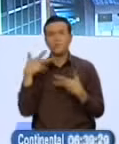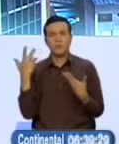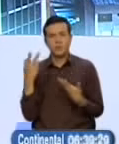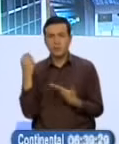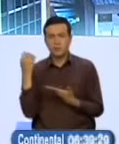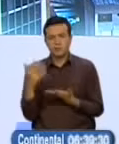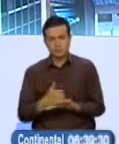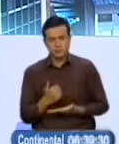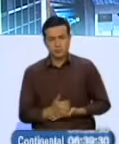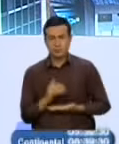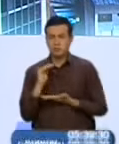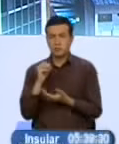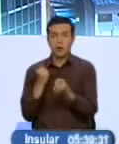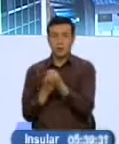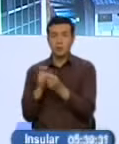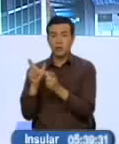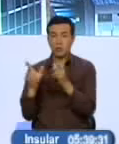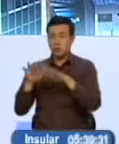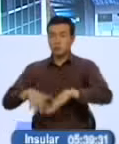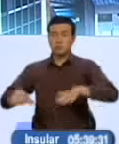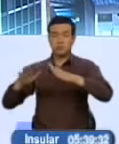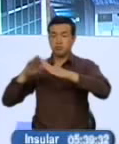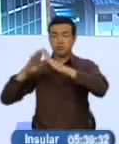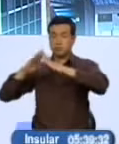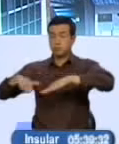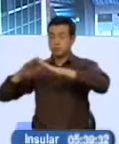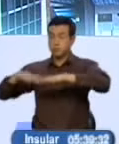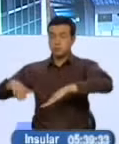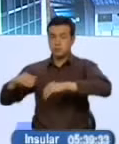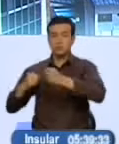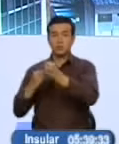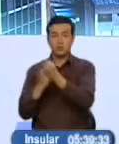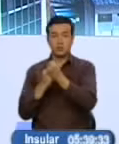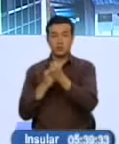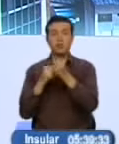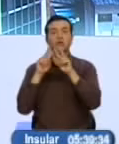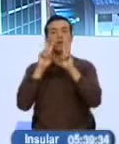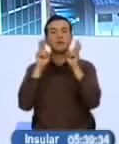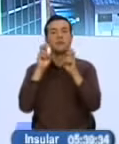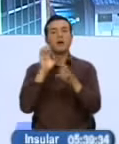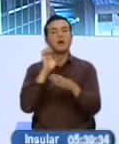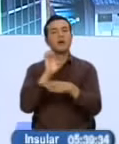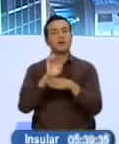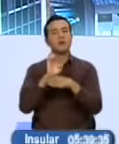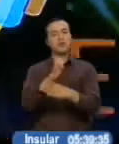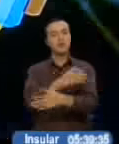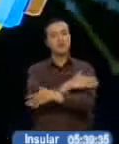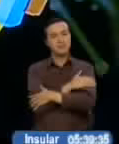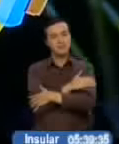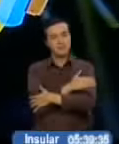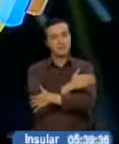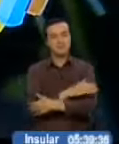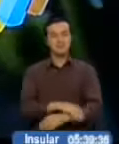zonas afectadas por el sismo, una iniciativa solidaria que lleva el nombre de Abraza Ecuador.